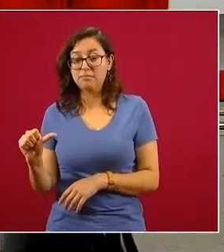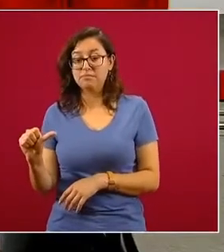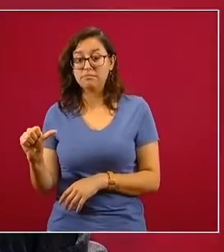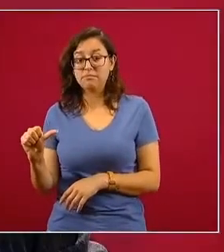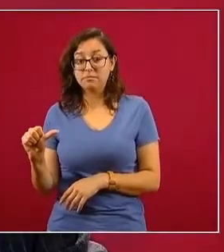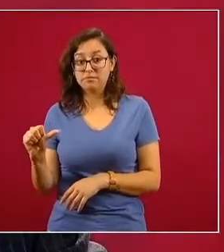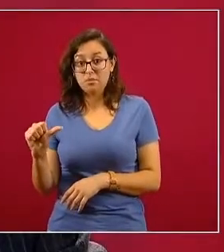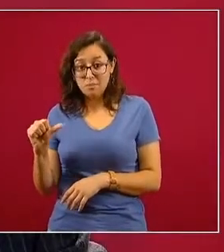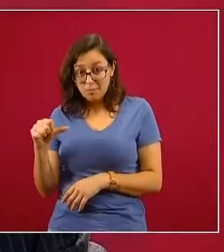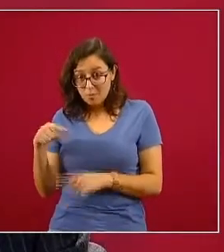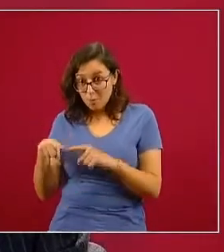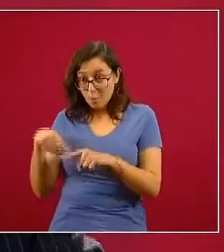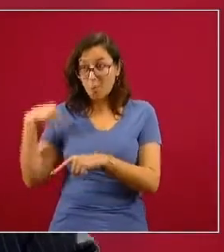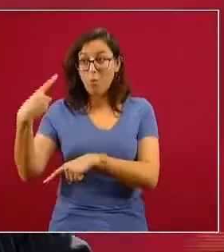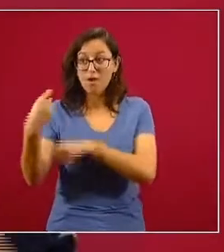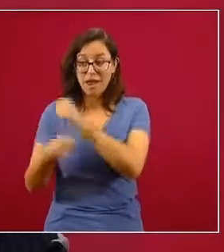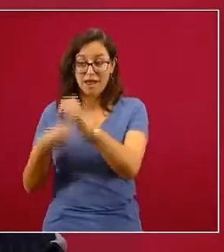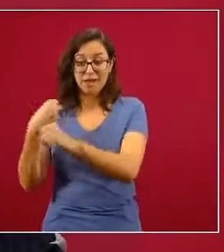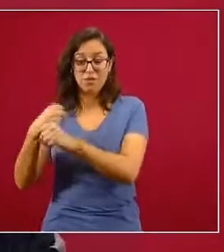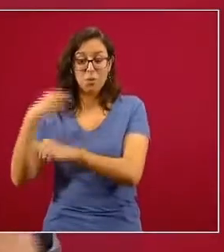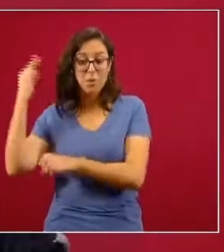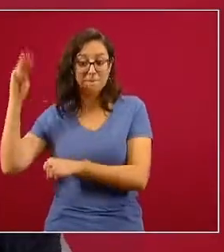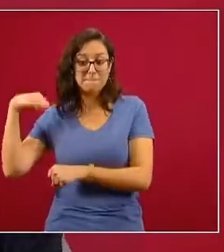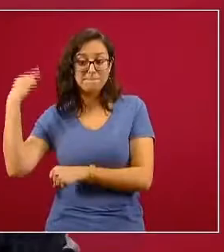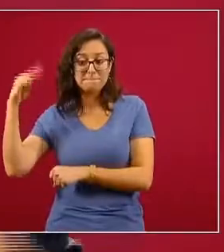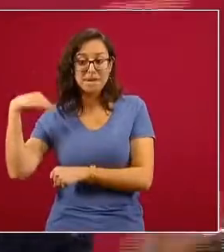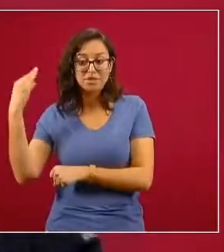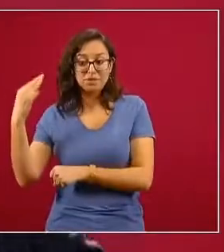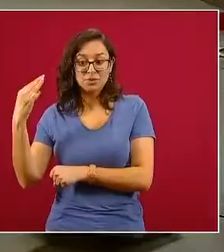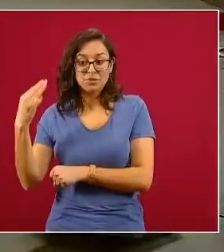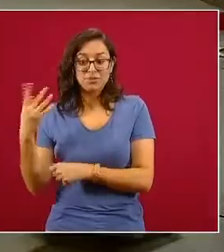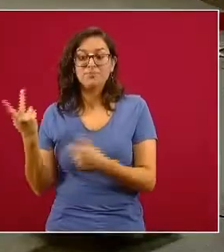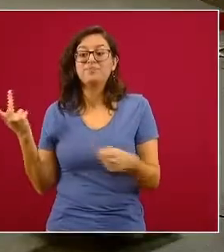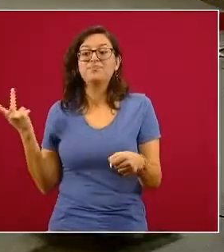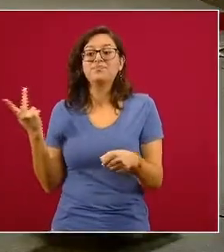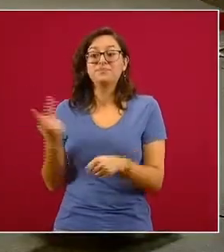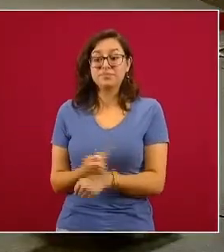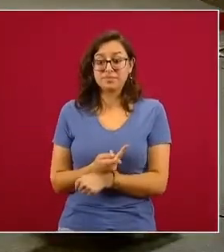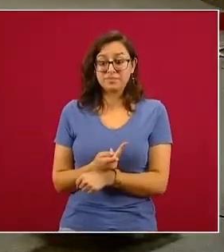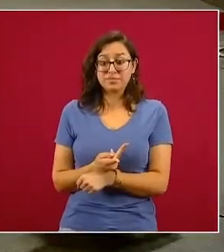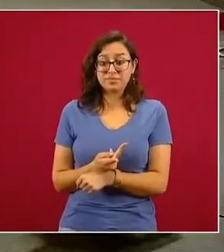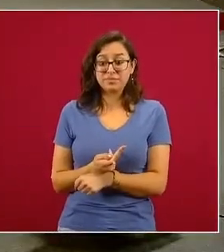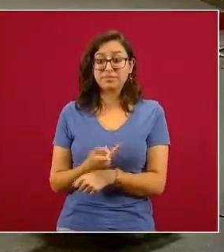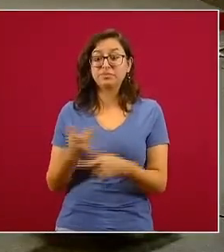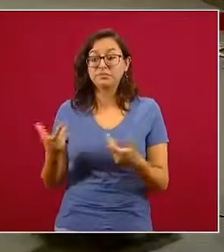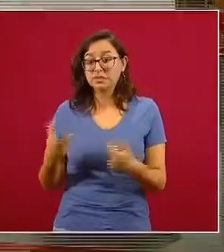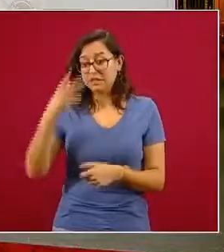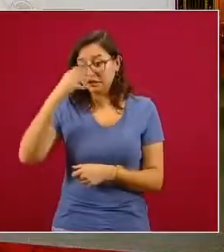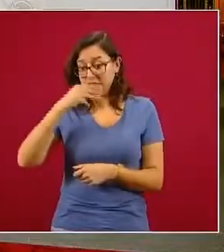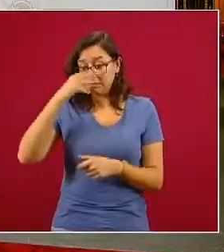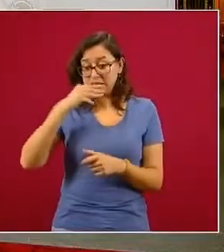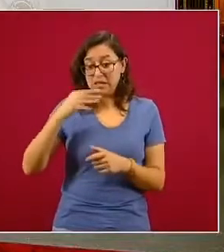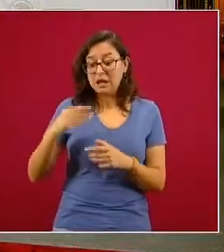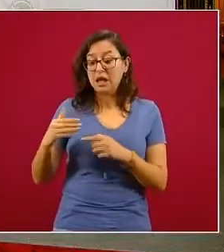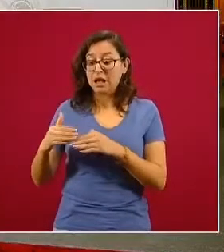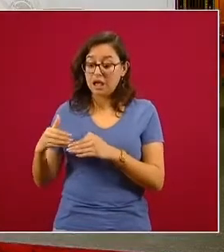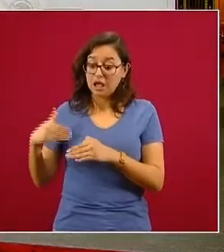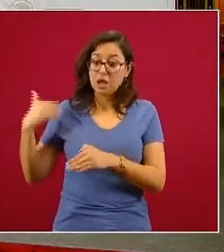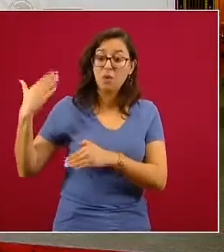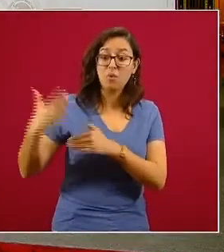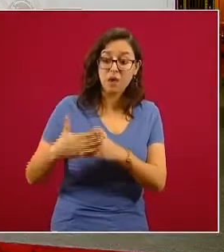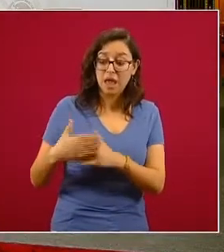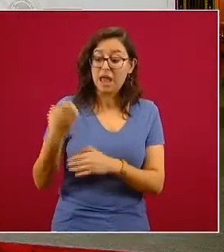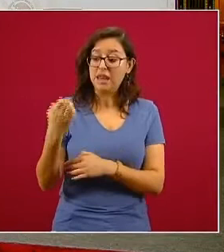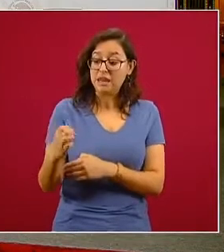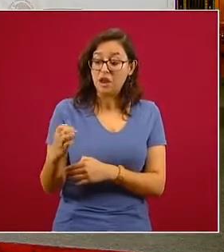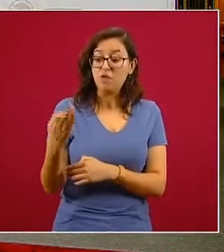marzo. Y eso hace que el segundo segmento de esta temporada de influenza, la correspondiente al año siguiente, enero,